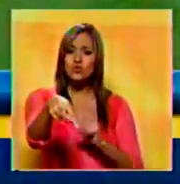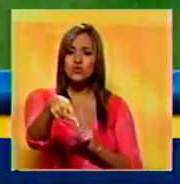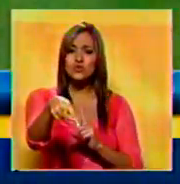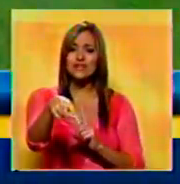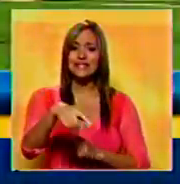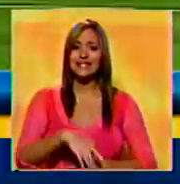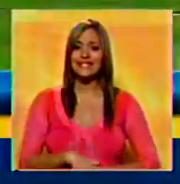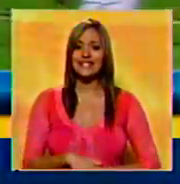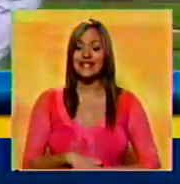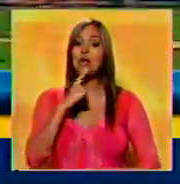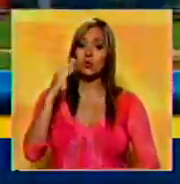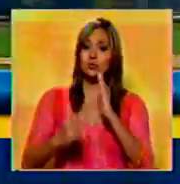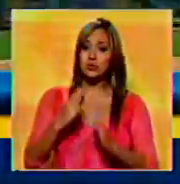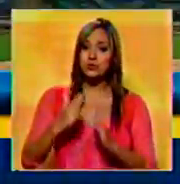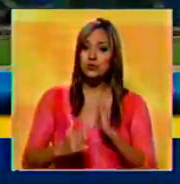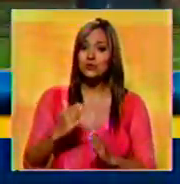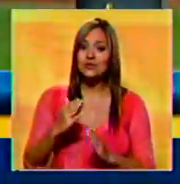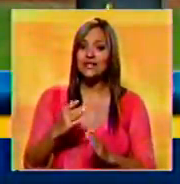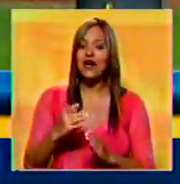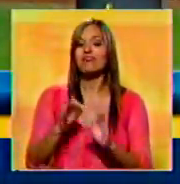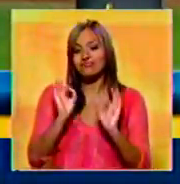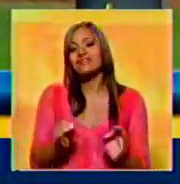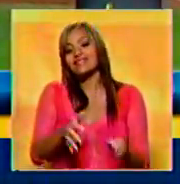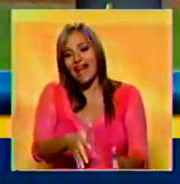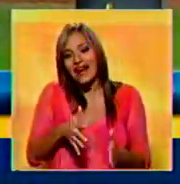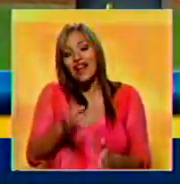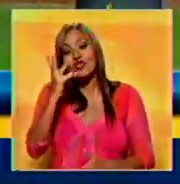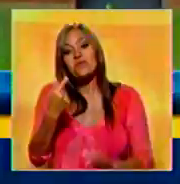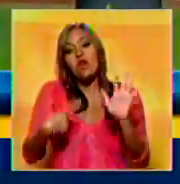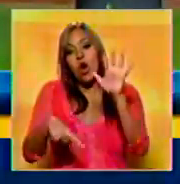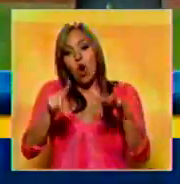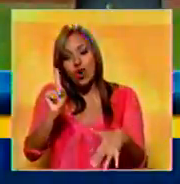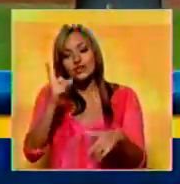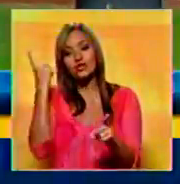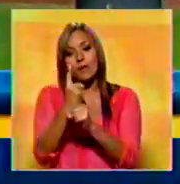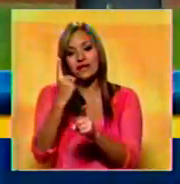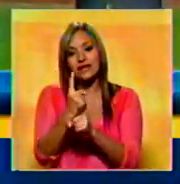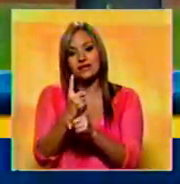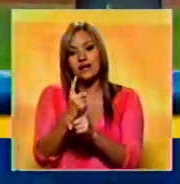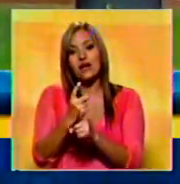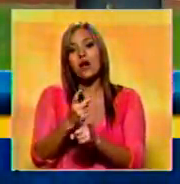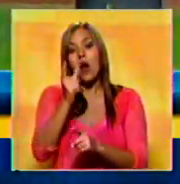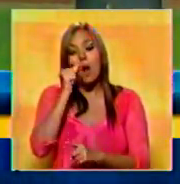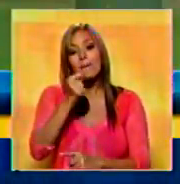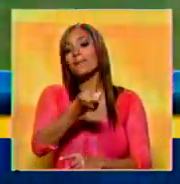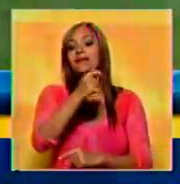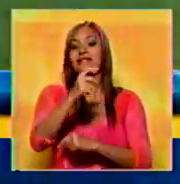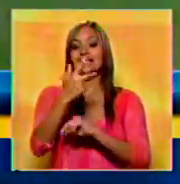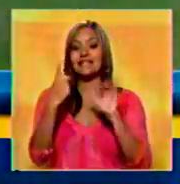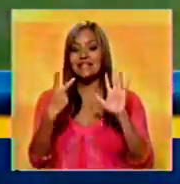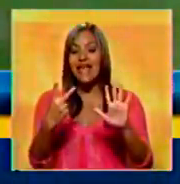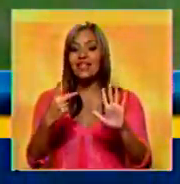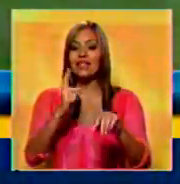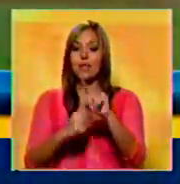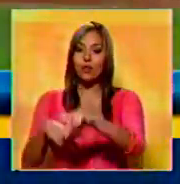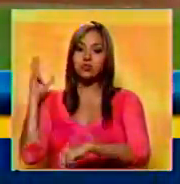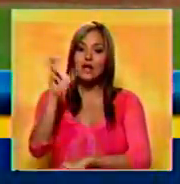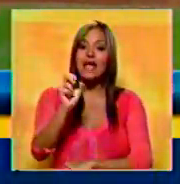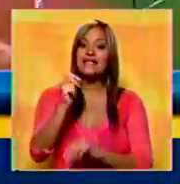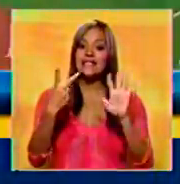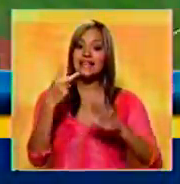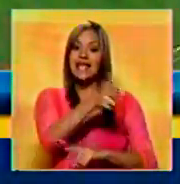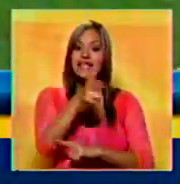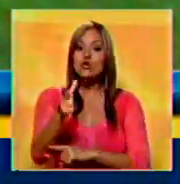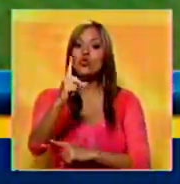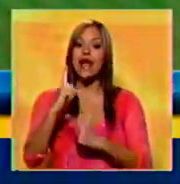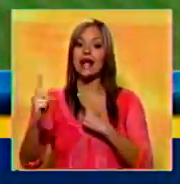la causa Aníbal Sánchez, quien se alzó con la victoria, la número 11 para él en esta temporada. El derecho lanzó 7 innings y un tercio, permitió 7 hits, le hicieron